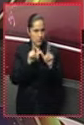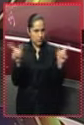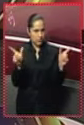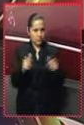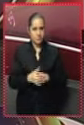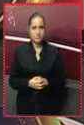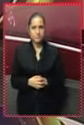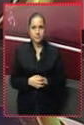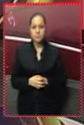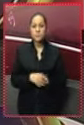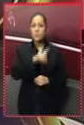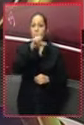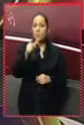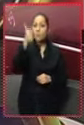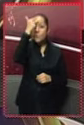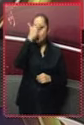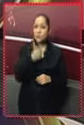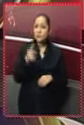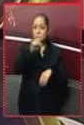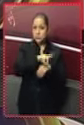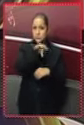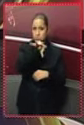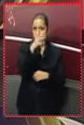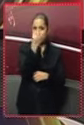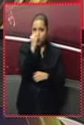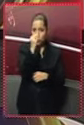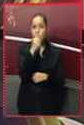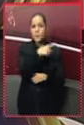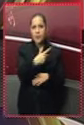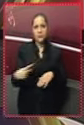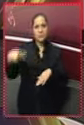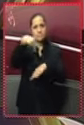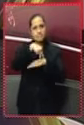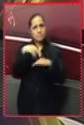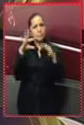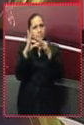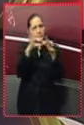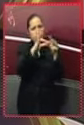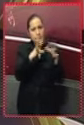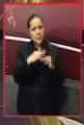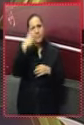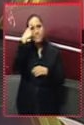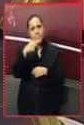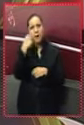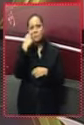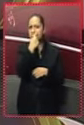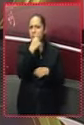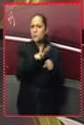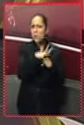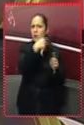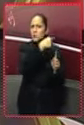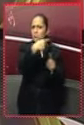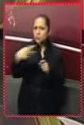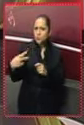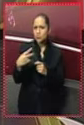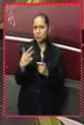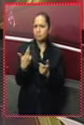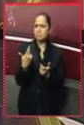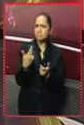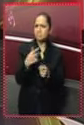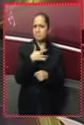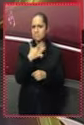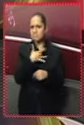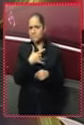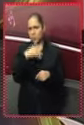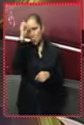Y posteriormente, la noche del 19 de octubre, hicieron uso de la tribuna con el objetivo de fijar posicionamiento sobre la ley de ingresos legisladores de los grupos